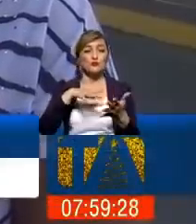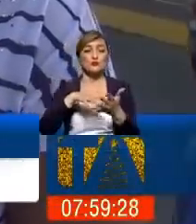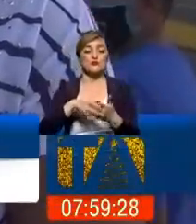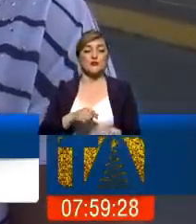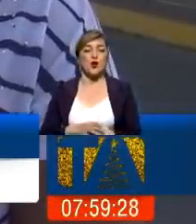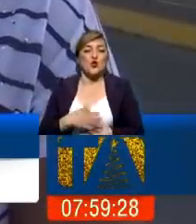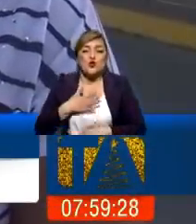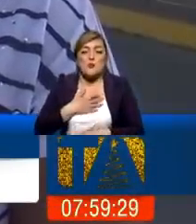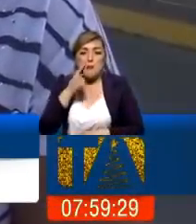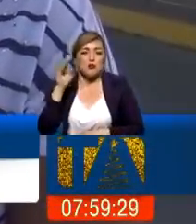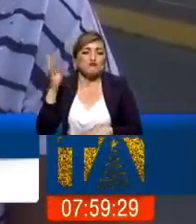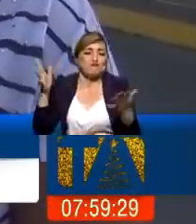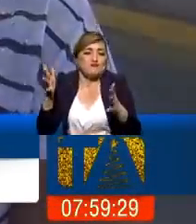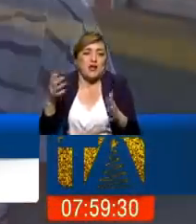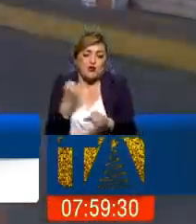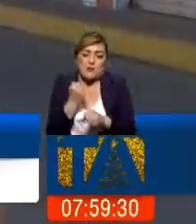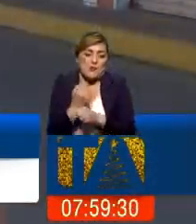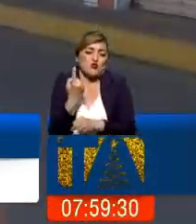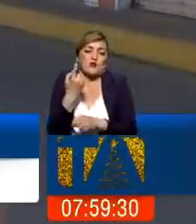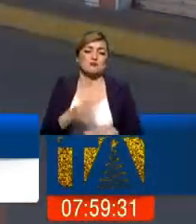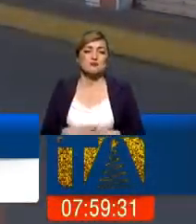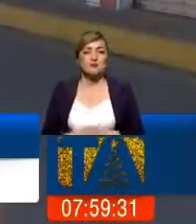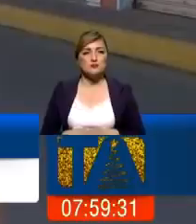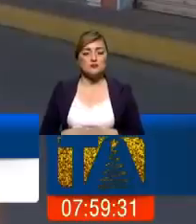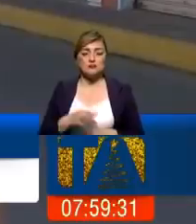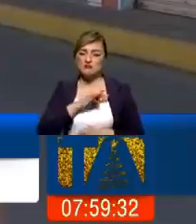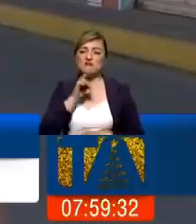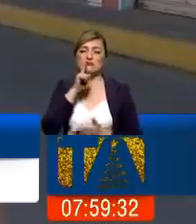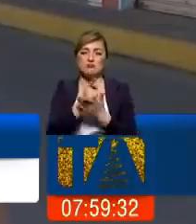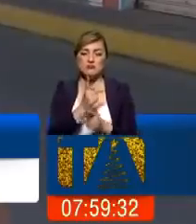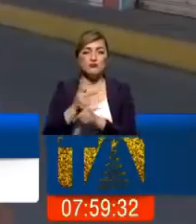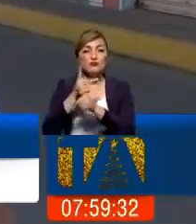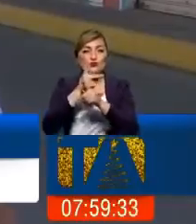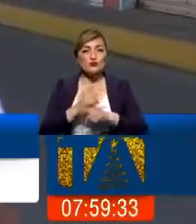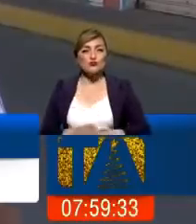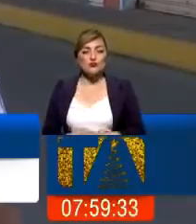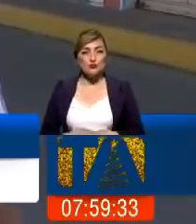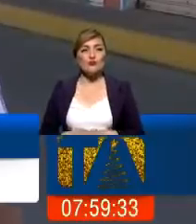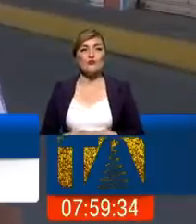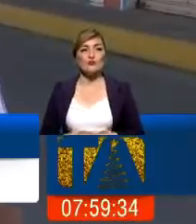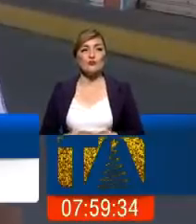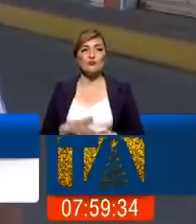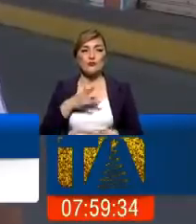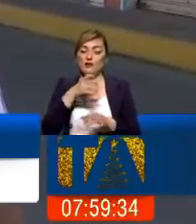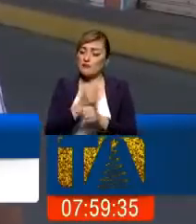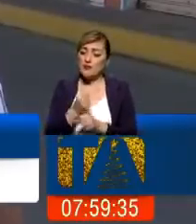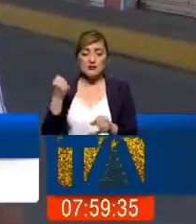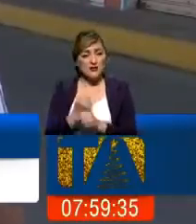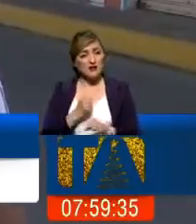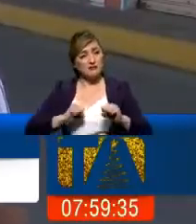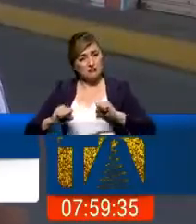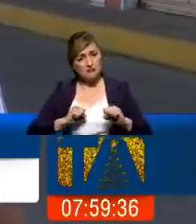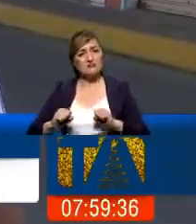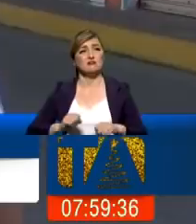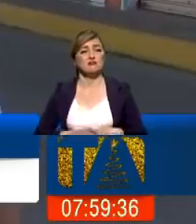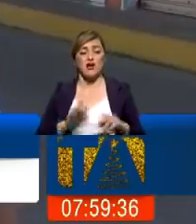soy madre y padre para mis hijos. Estamos conscientes que tenemos que cuidarnos, que tenemos que tener la seguridad y en eso hemos estado